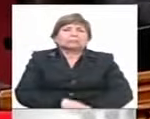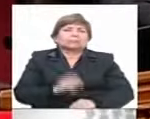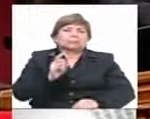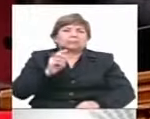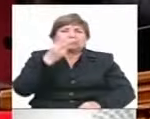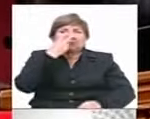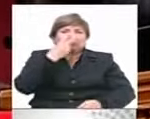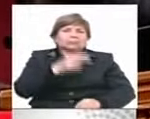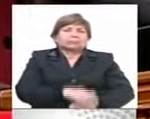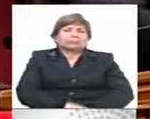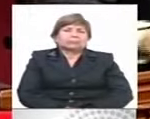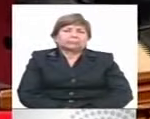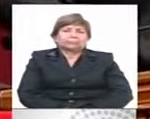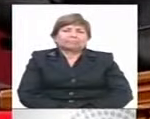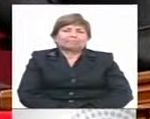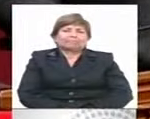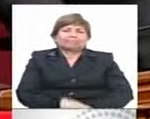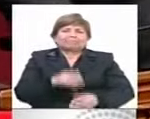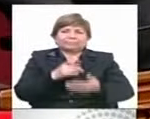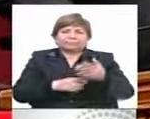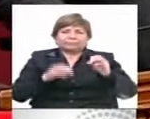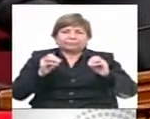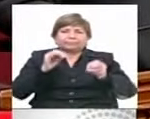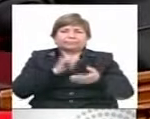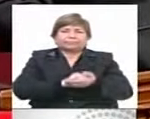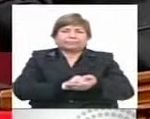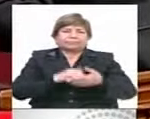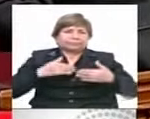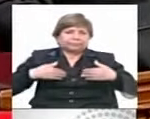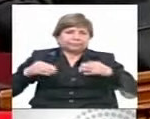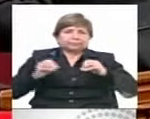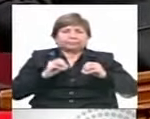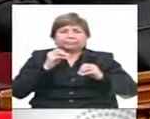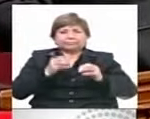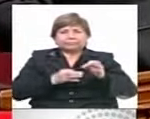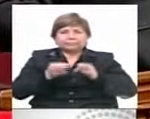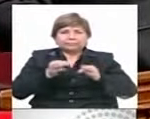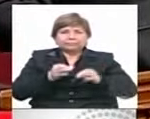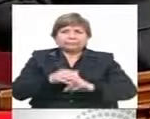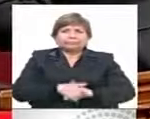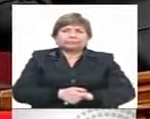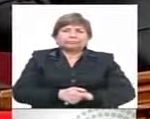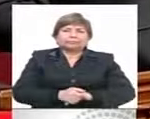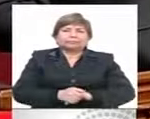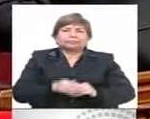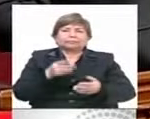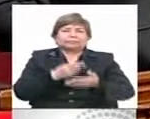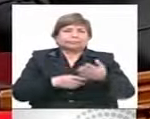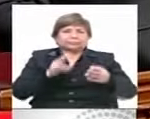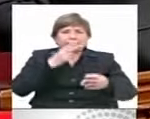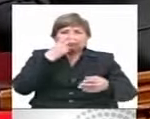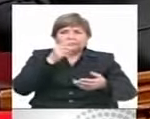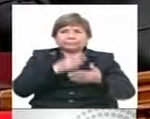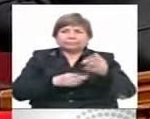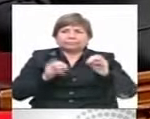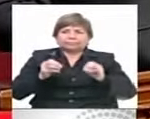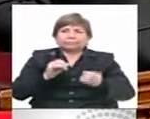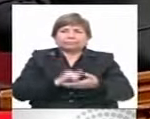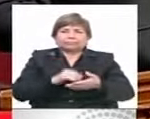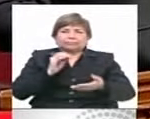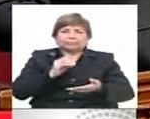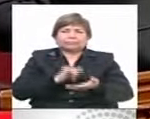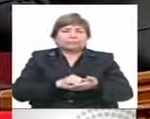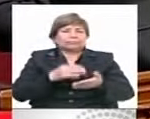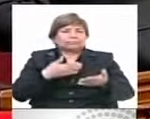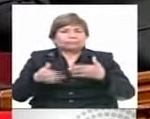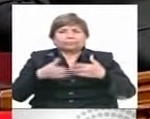veo. Yo de repente, posiblemente lo puedan explicar, pero francamente no lo veo. Lo que sí nos preocupa a